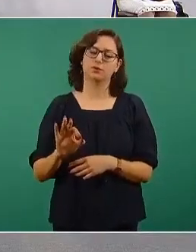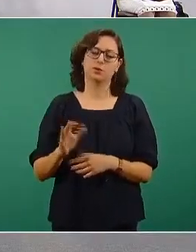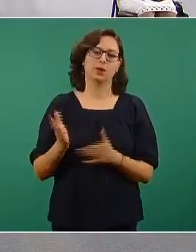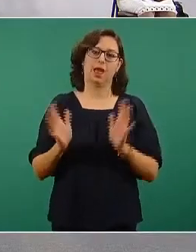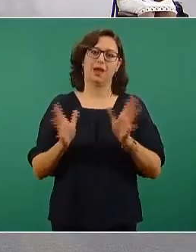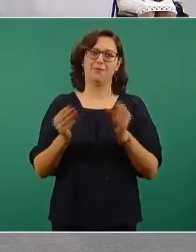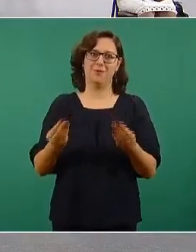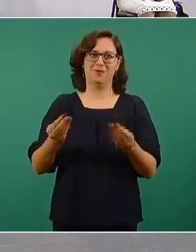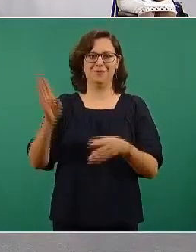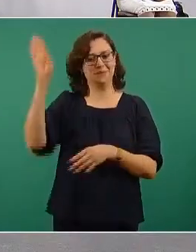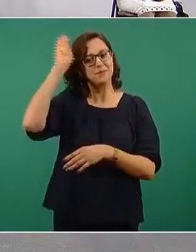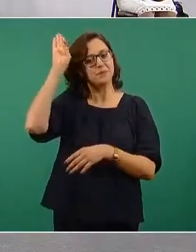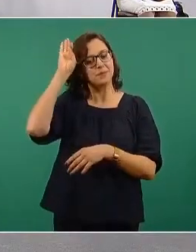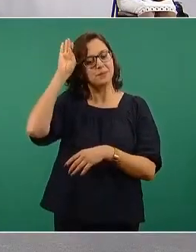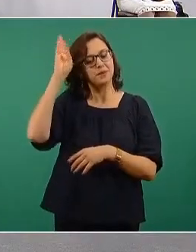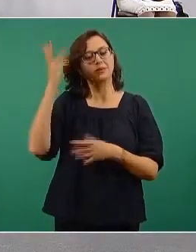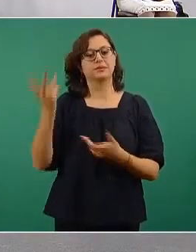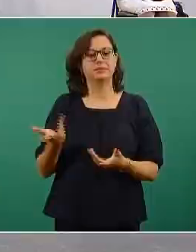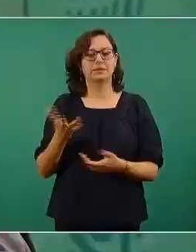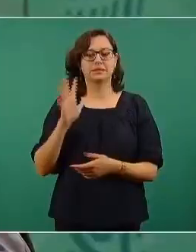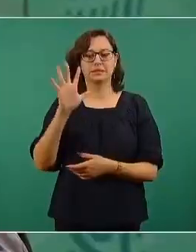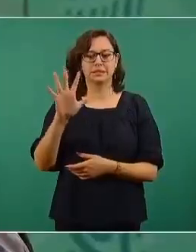ya alrededor de